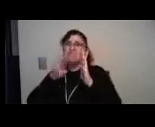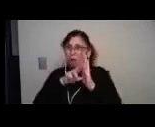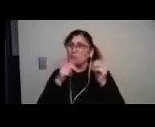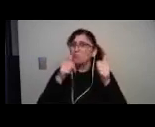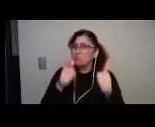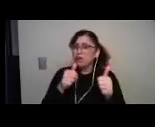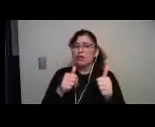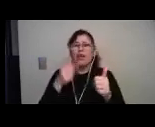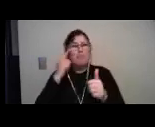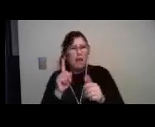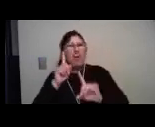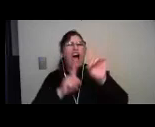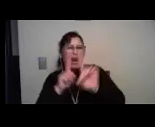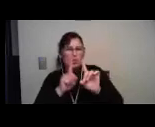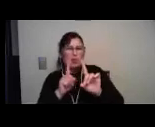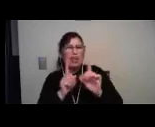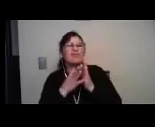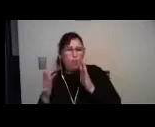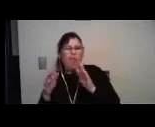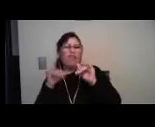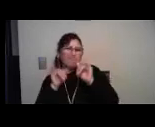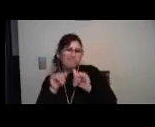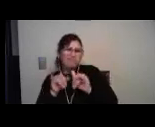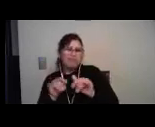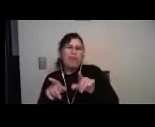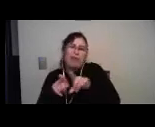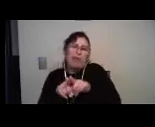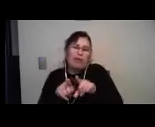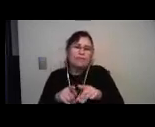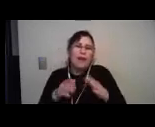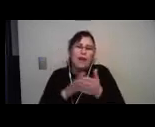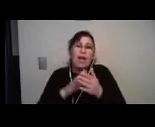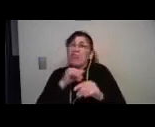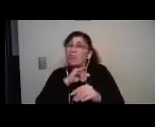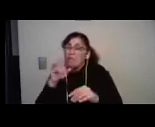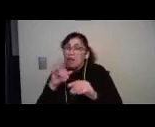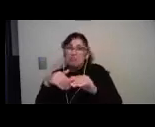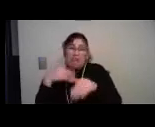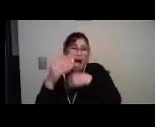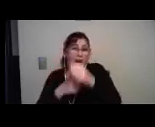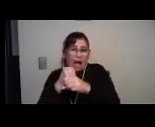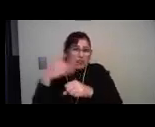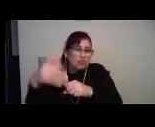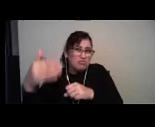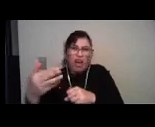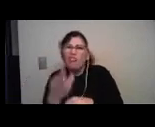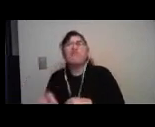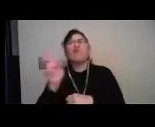algunos casos quedan con algún tipo de secuela y es muy recurrente también que pueda volver a suceder a las personas, ¿ya?